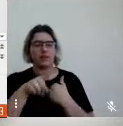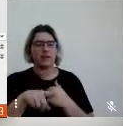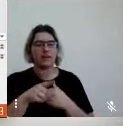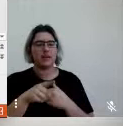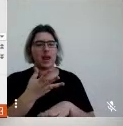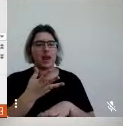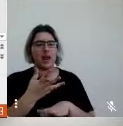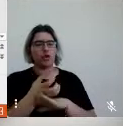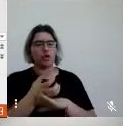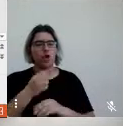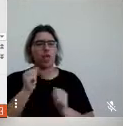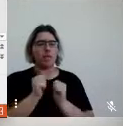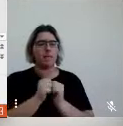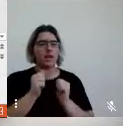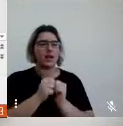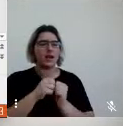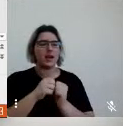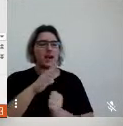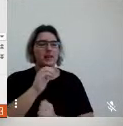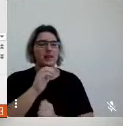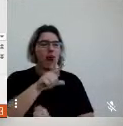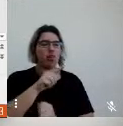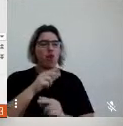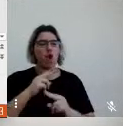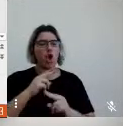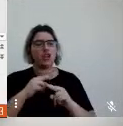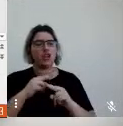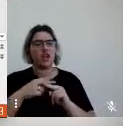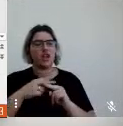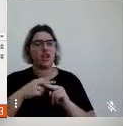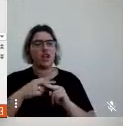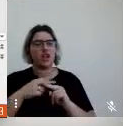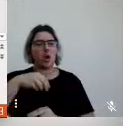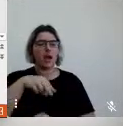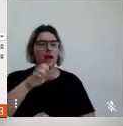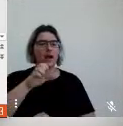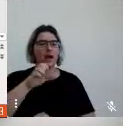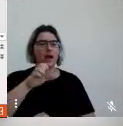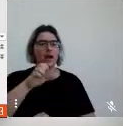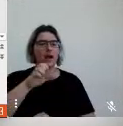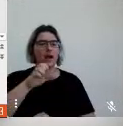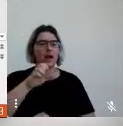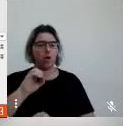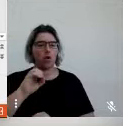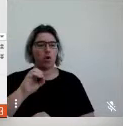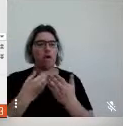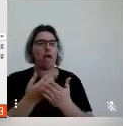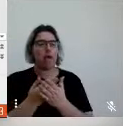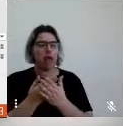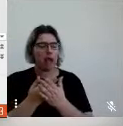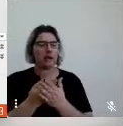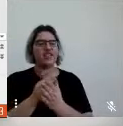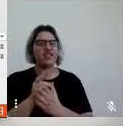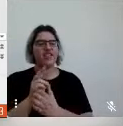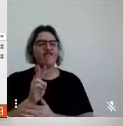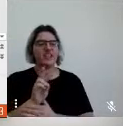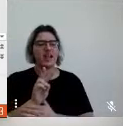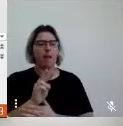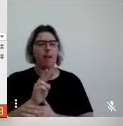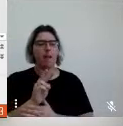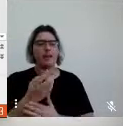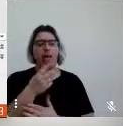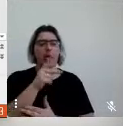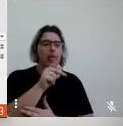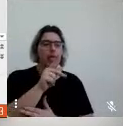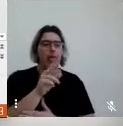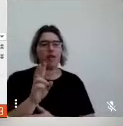calcio, el hierro, el magnesio. Y son capaces de sintetizar incluso vitaminas en nuestro organismo, como la vitamina K y la